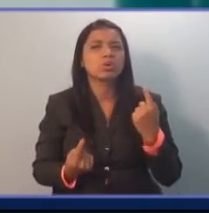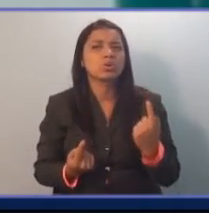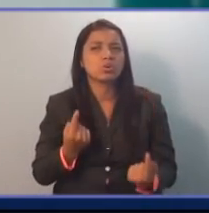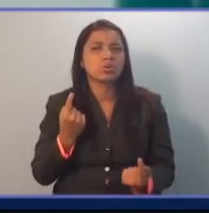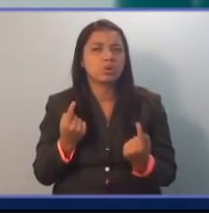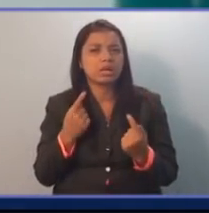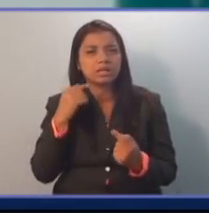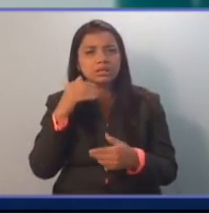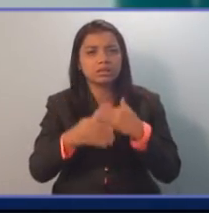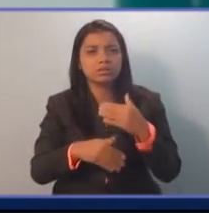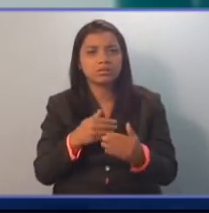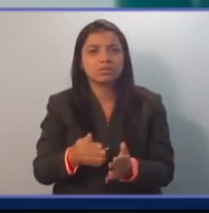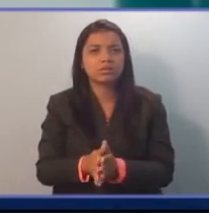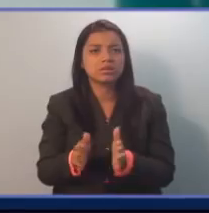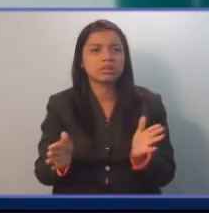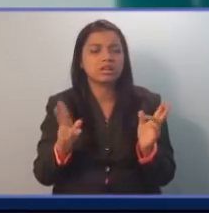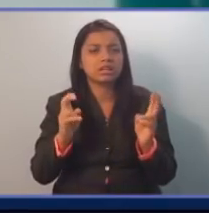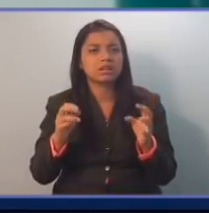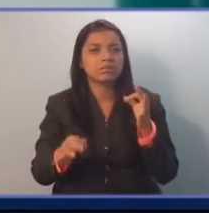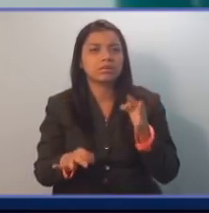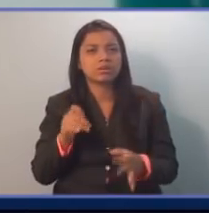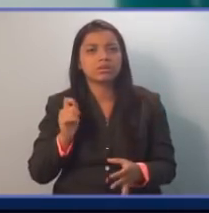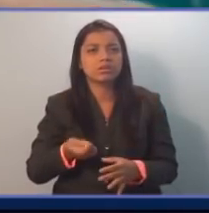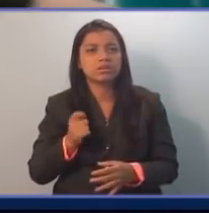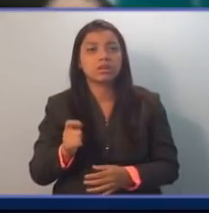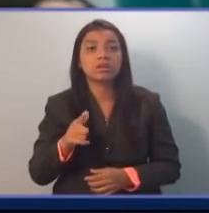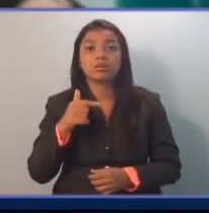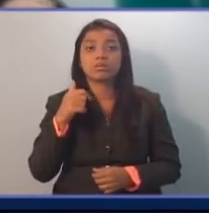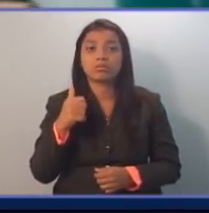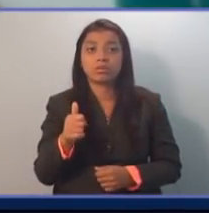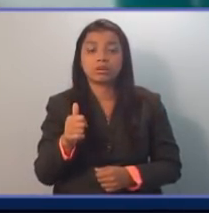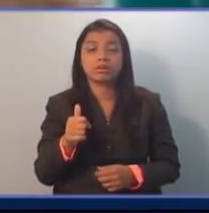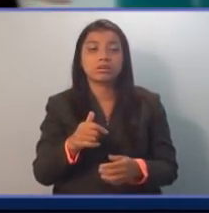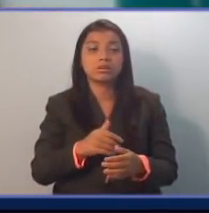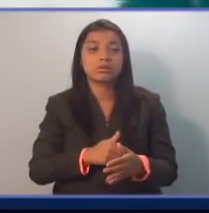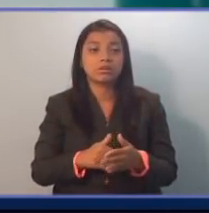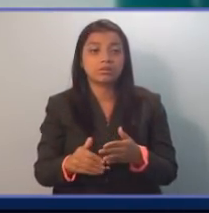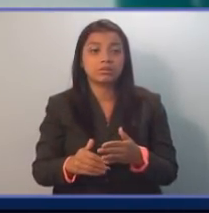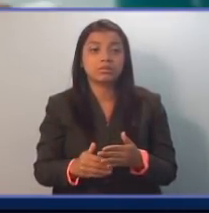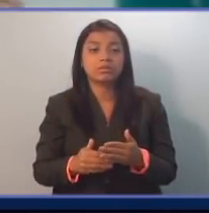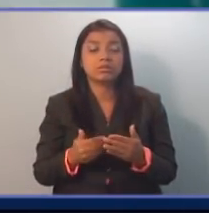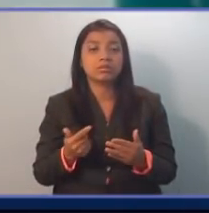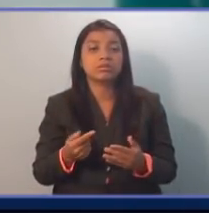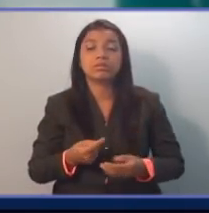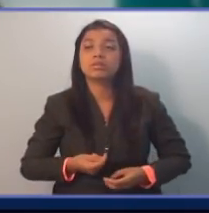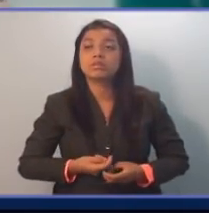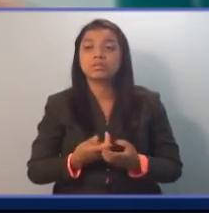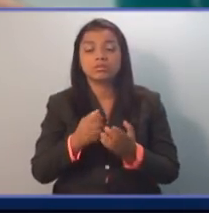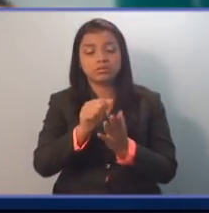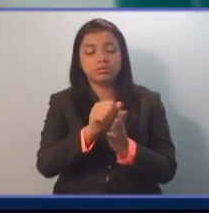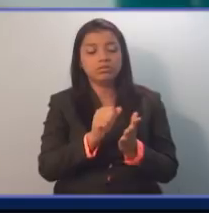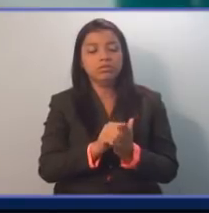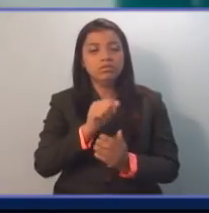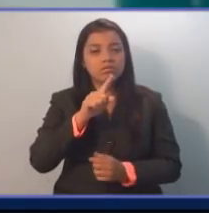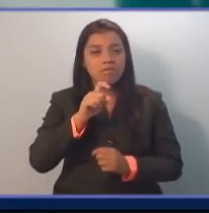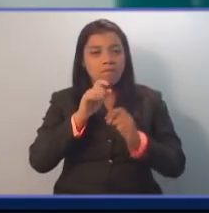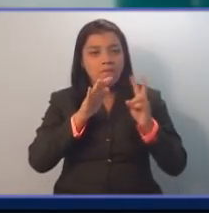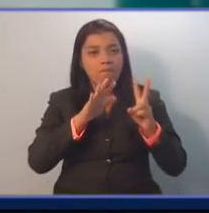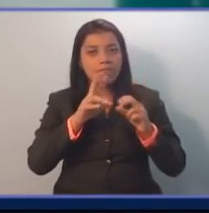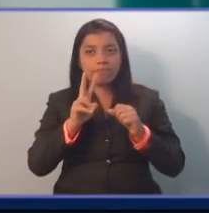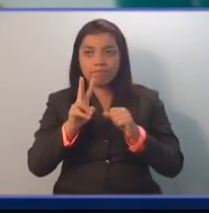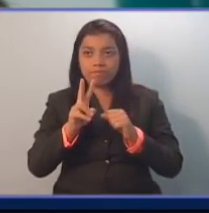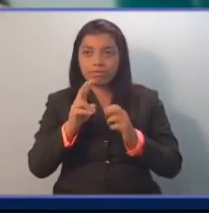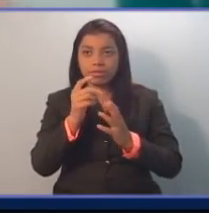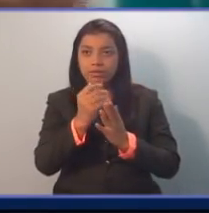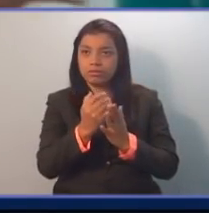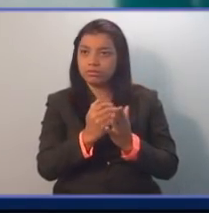apreciación general sobre el órgano judicial? Bueno, comenzaré citando el artículo 172, que